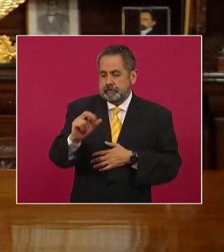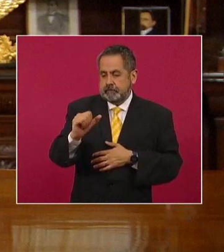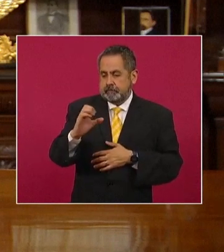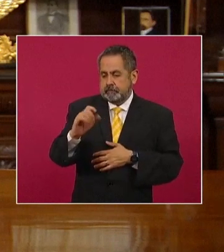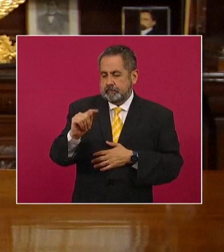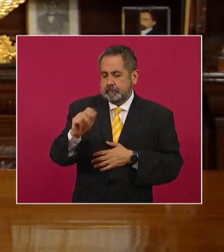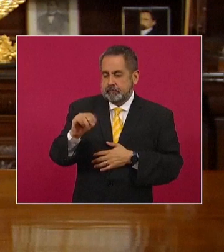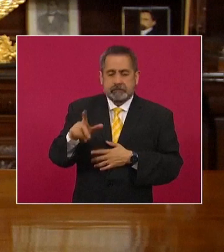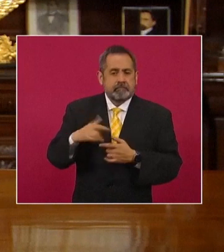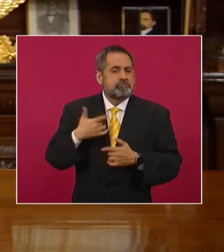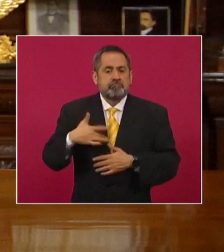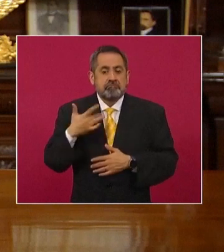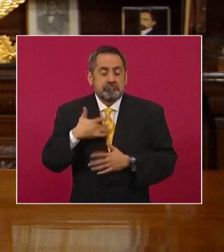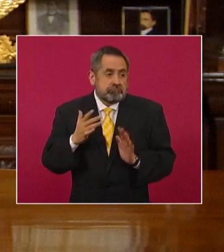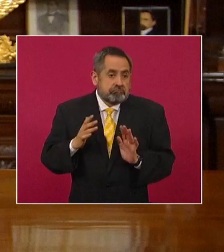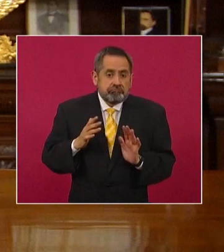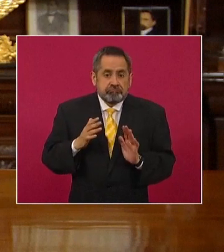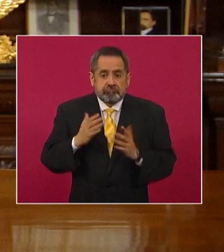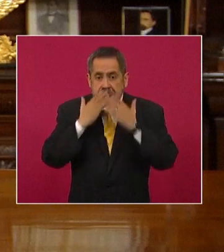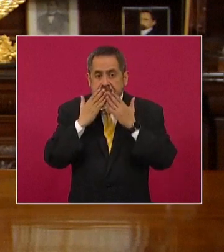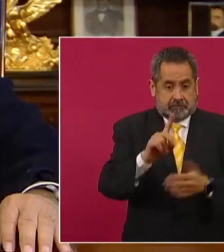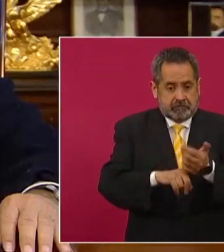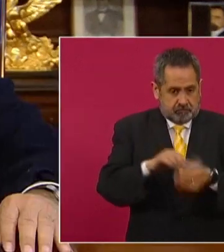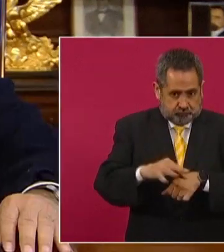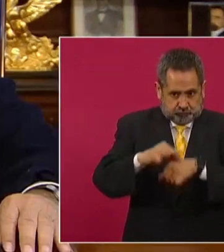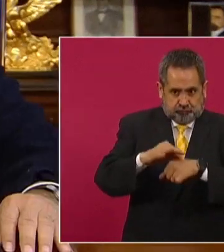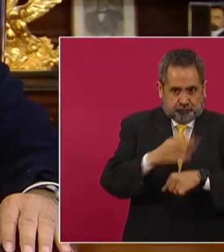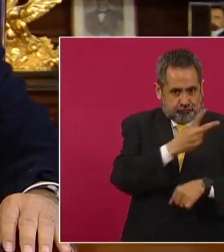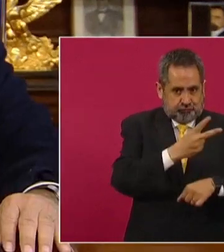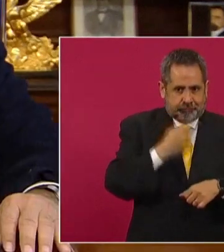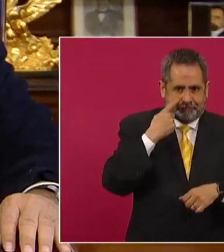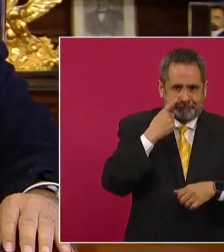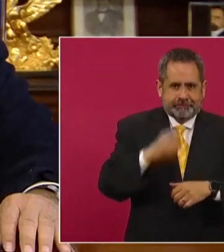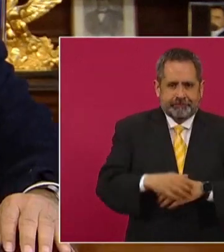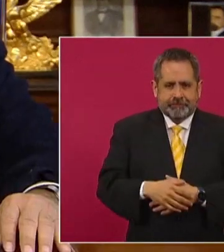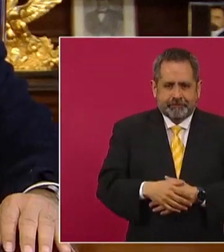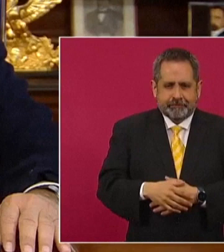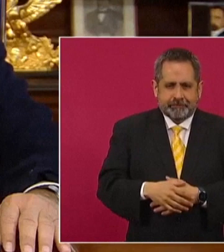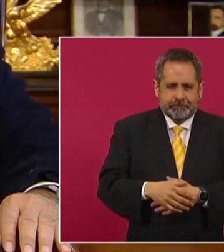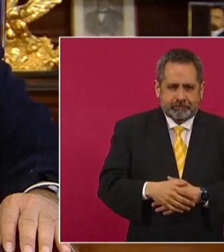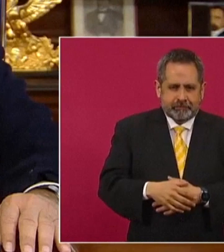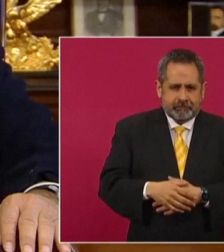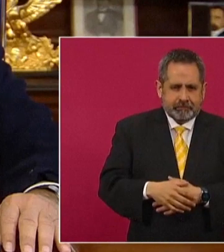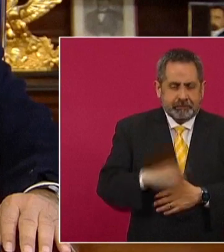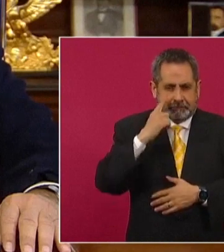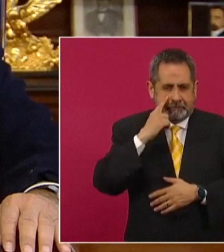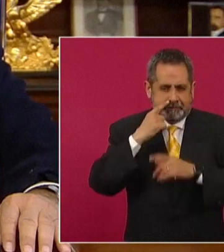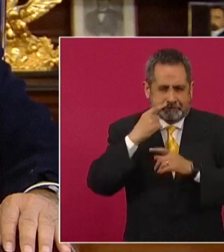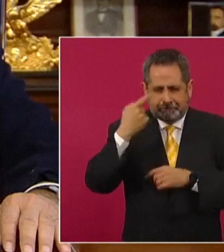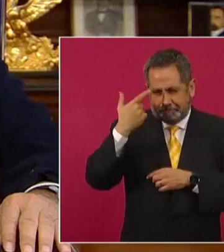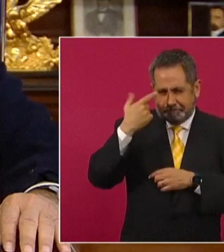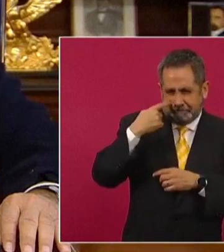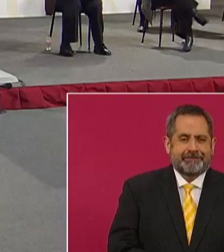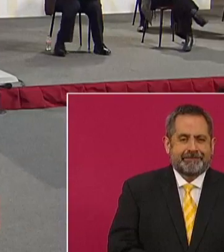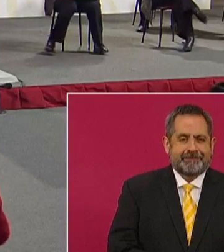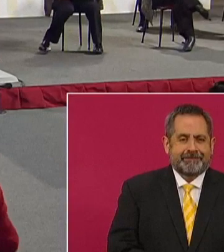y me siento bastante bien el mandatario de 68 años transmitió un vídeo en la conferencia